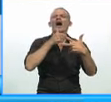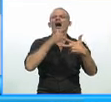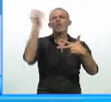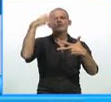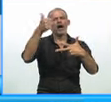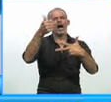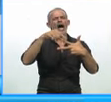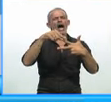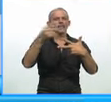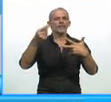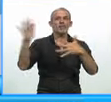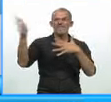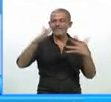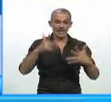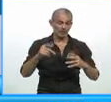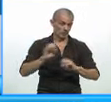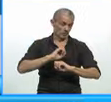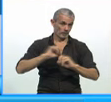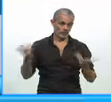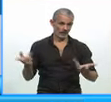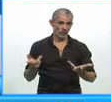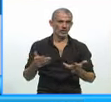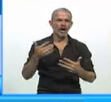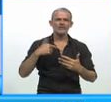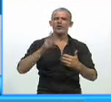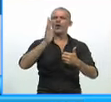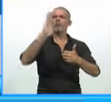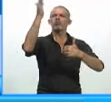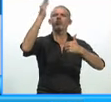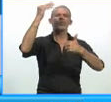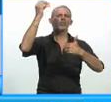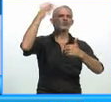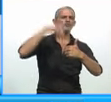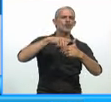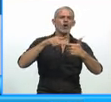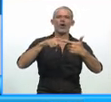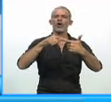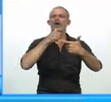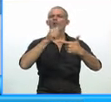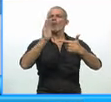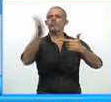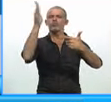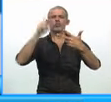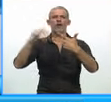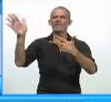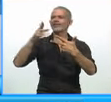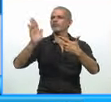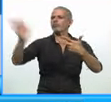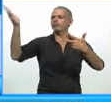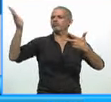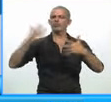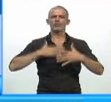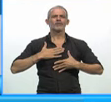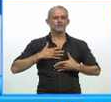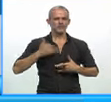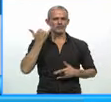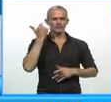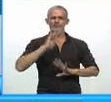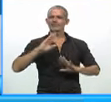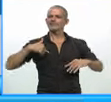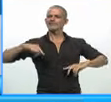Y cuando se le gana a todo eso y uno dice, aquí estoy yo, ¿cuál es el mérito del hombre y también cuál es